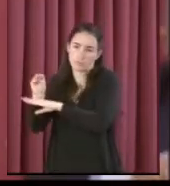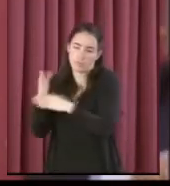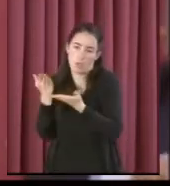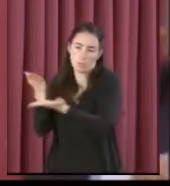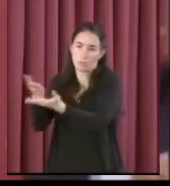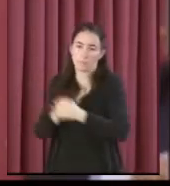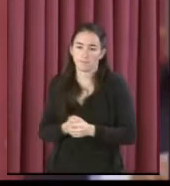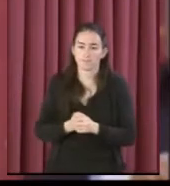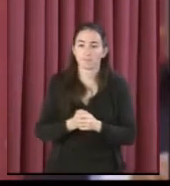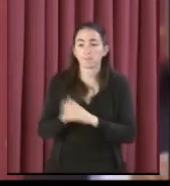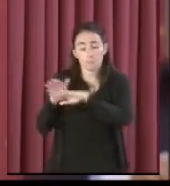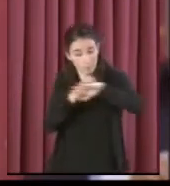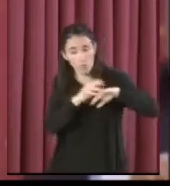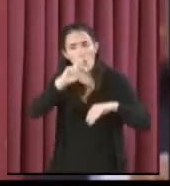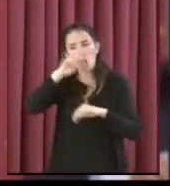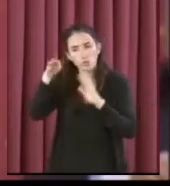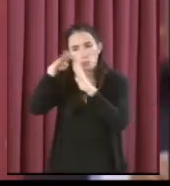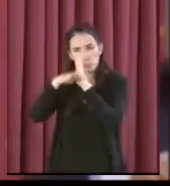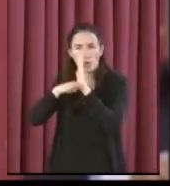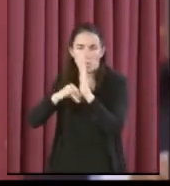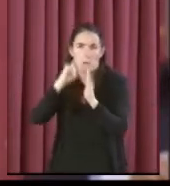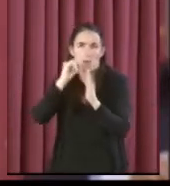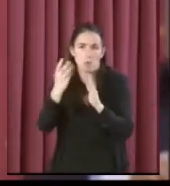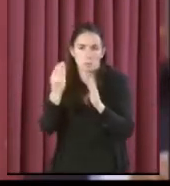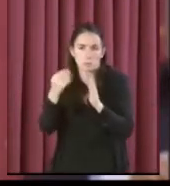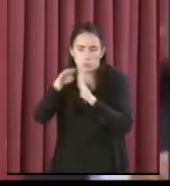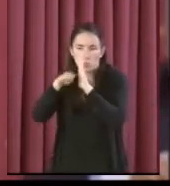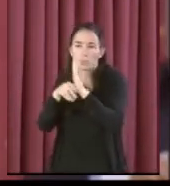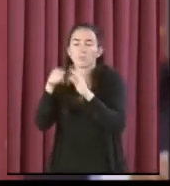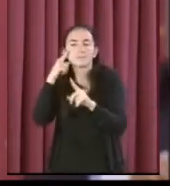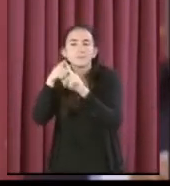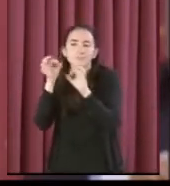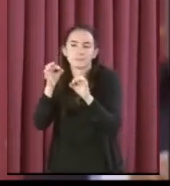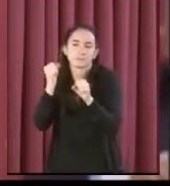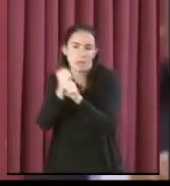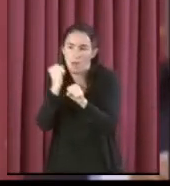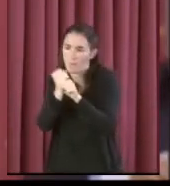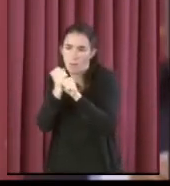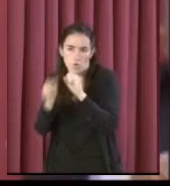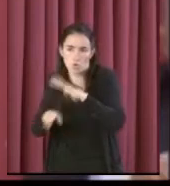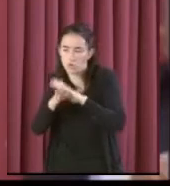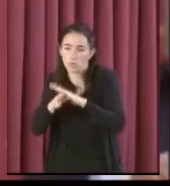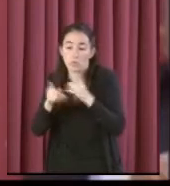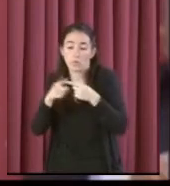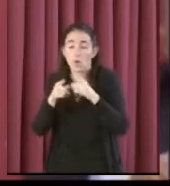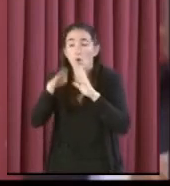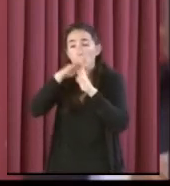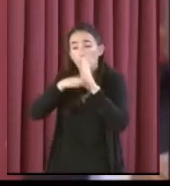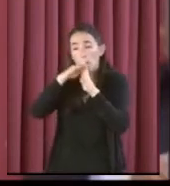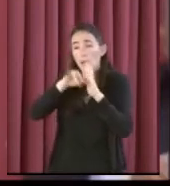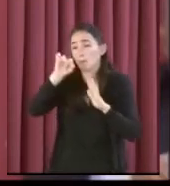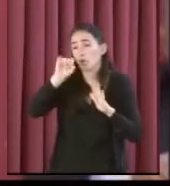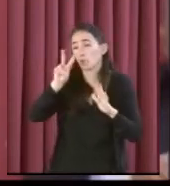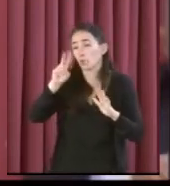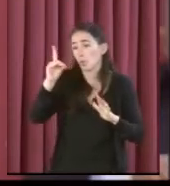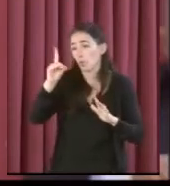se han impulsado en este último año y que son profundamente estimulantes para seguir trabajando. Son el programa Youth La Rioja,